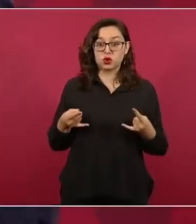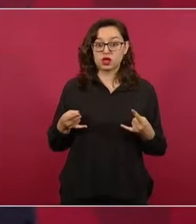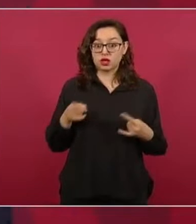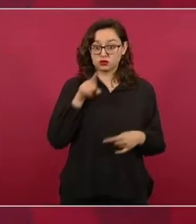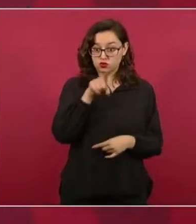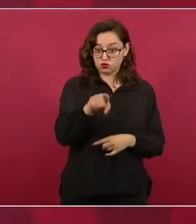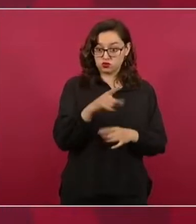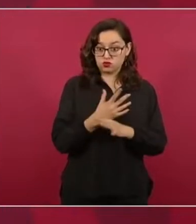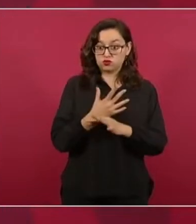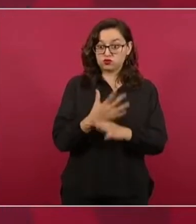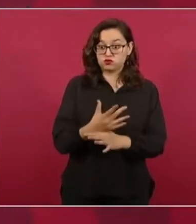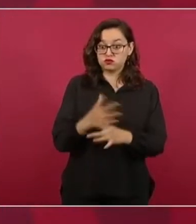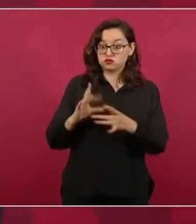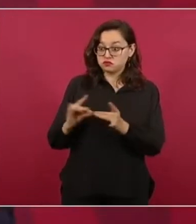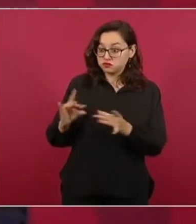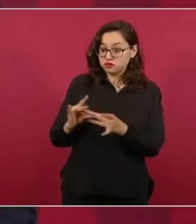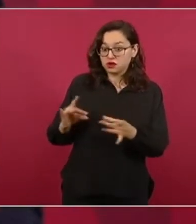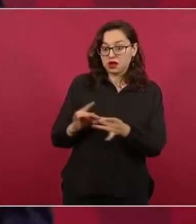amerita un buen debate,